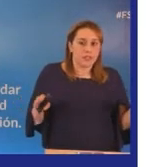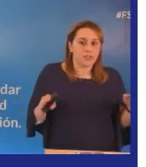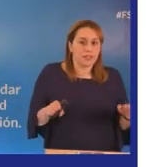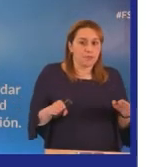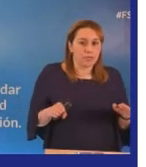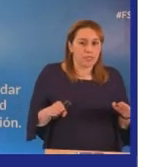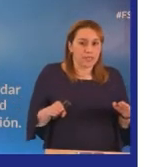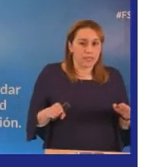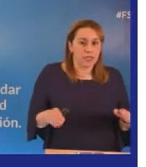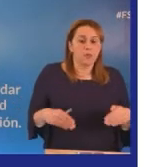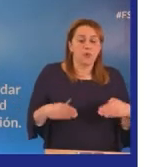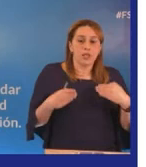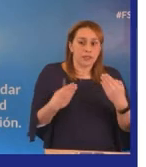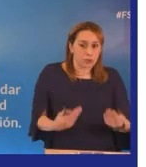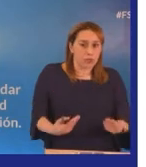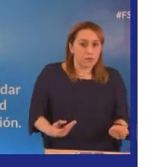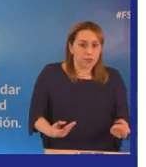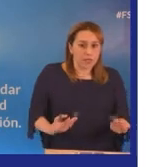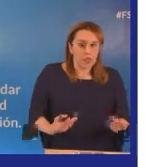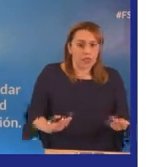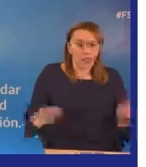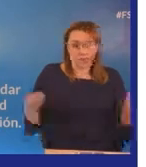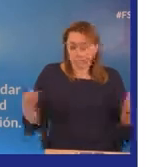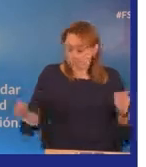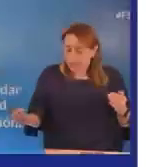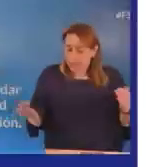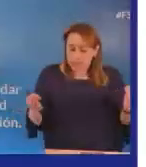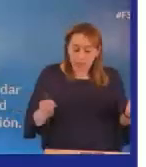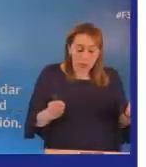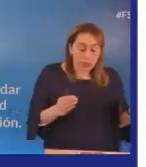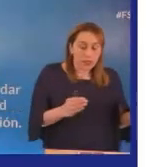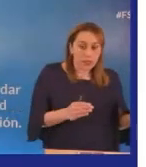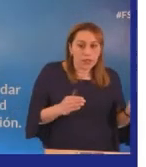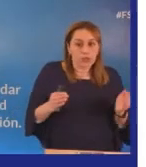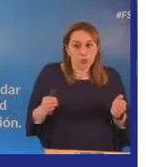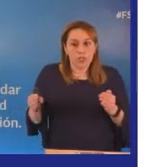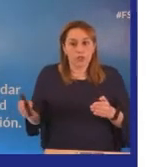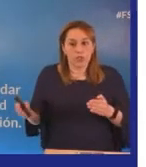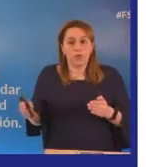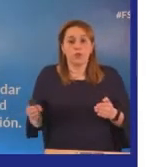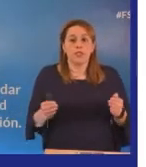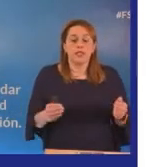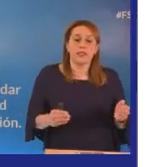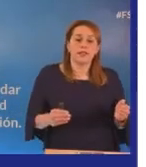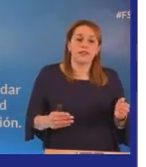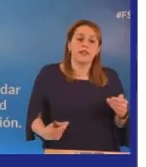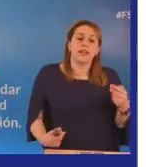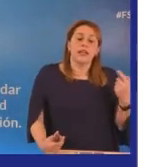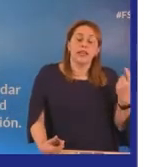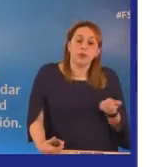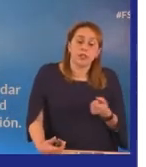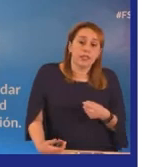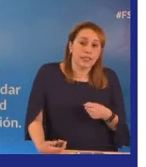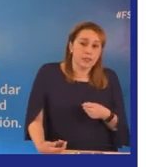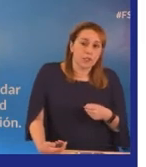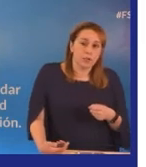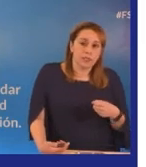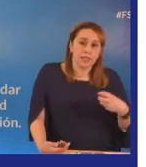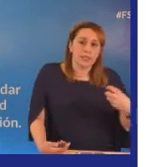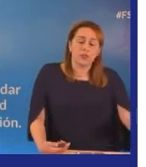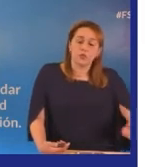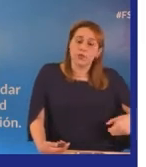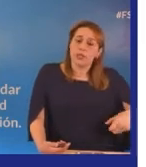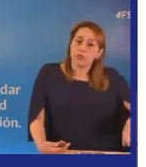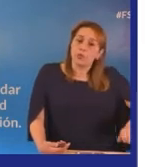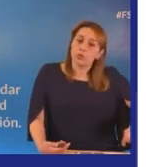no facilita que el paciente pueda hacer su alimentación mientras él decide cuál de los cubiertos va a utilizar. La otra que tenemos que